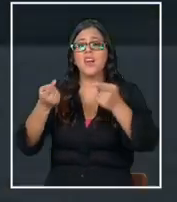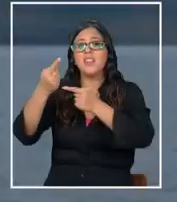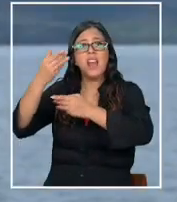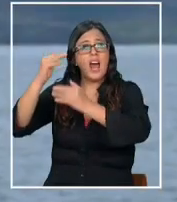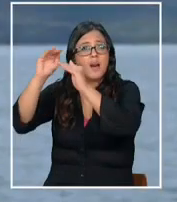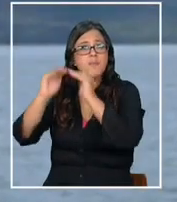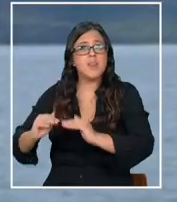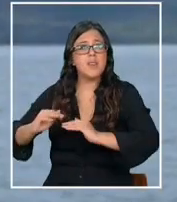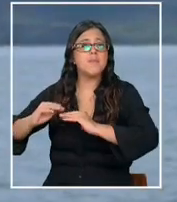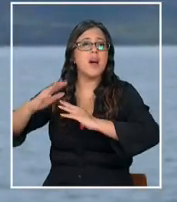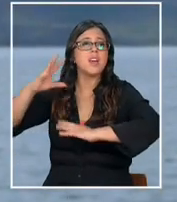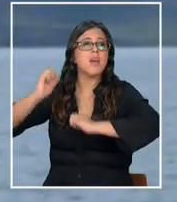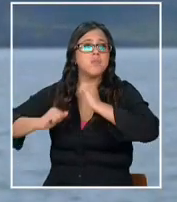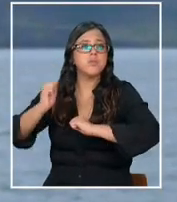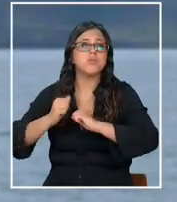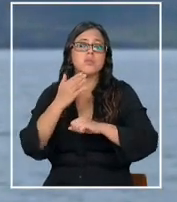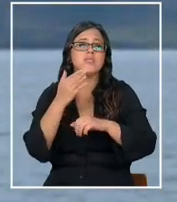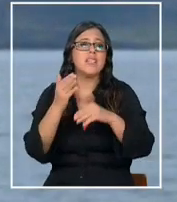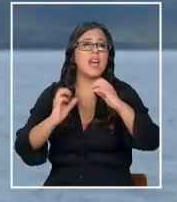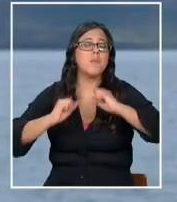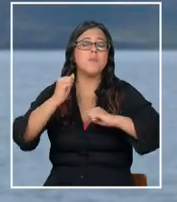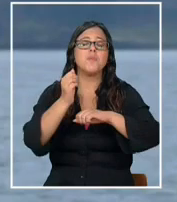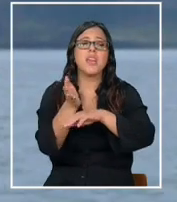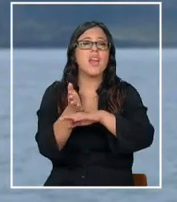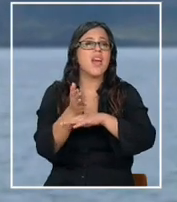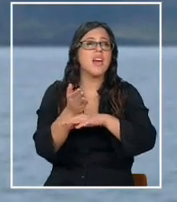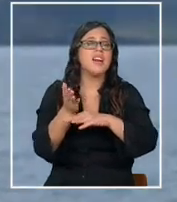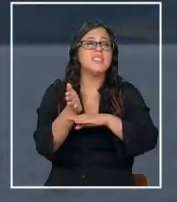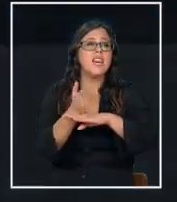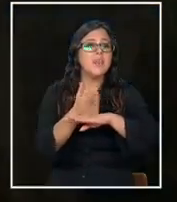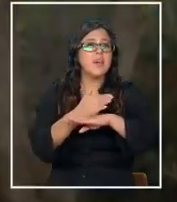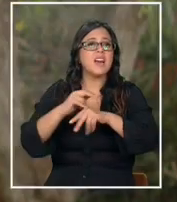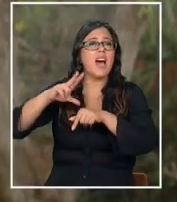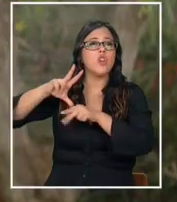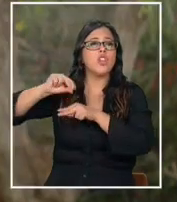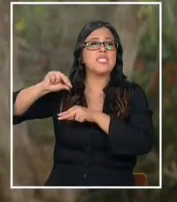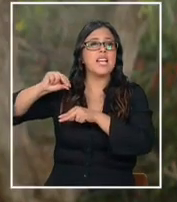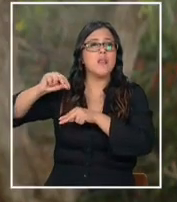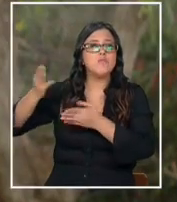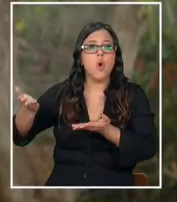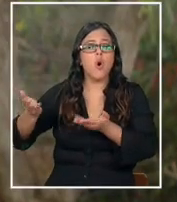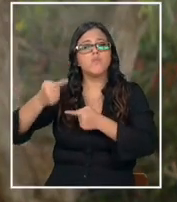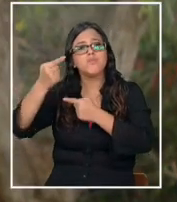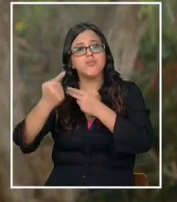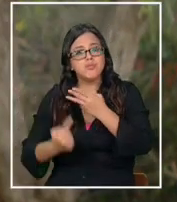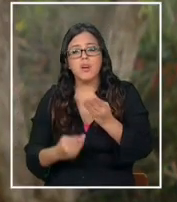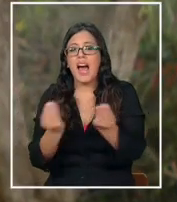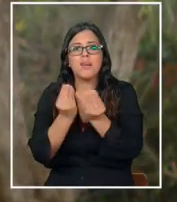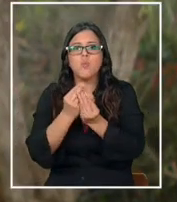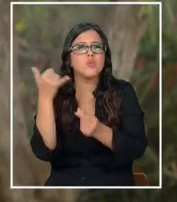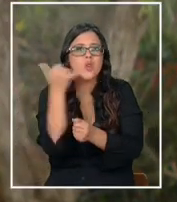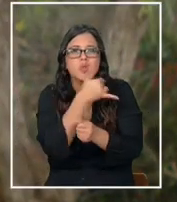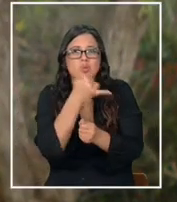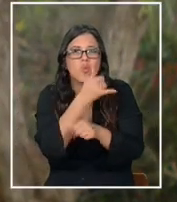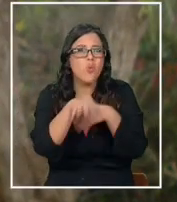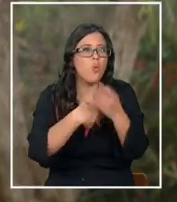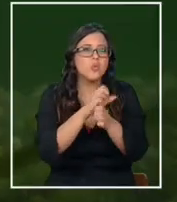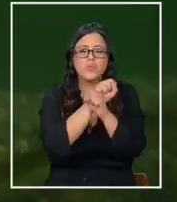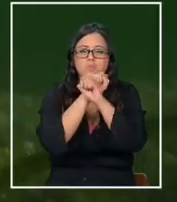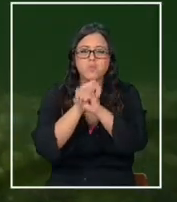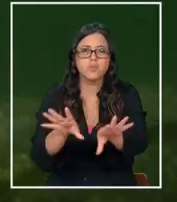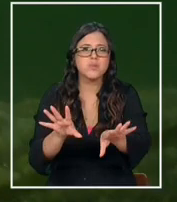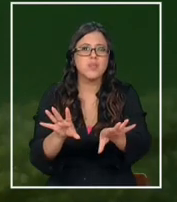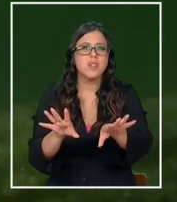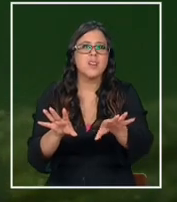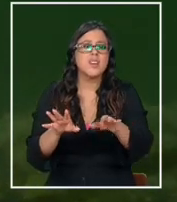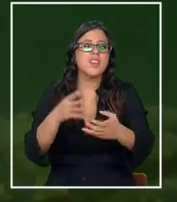de la salmonicultura, que también van quedando en lugares de desperdicio. Hay mucha contaminación, mucha basura, mucho